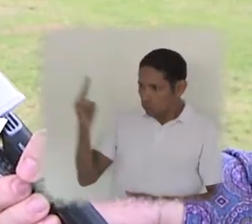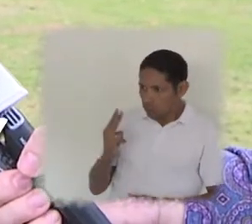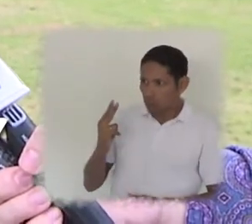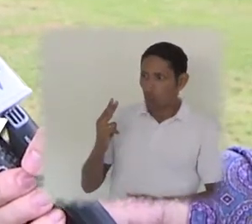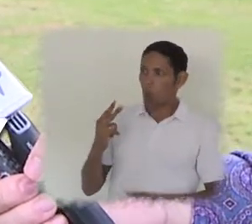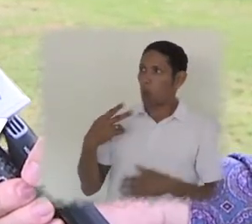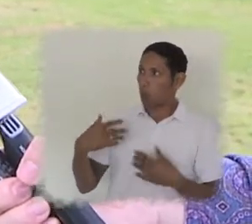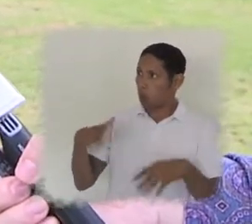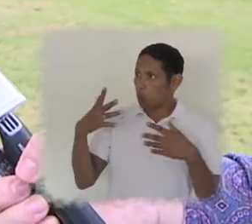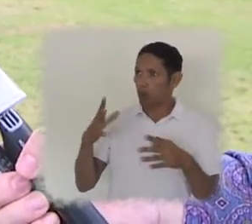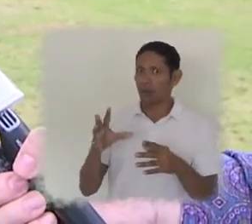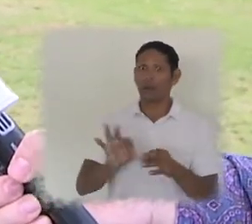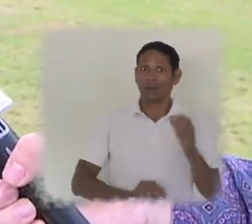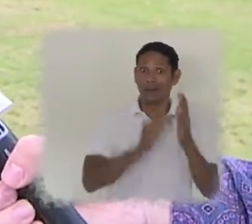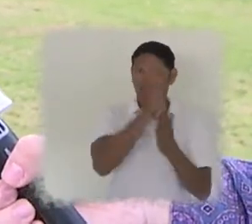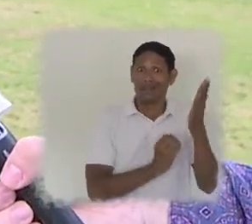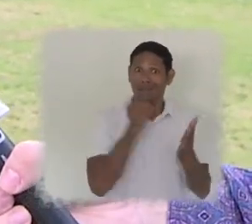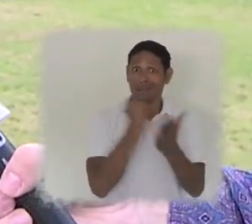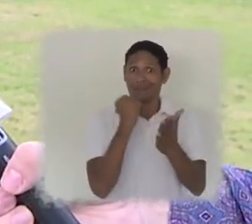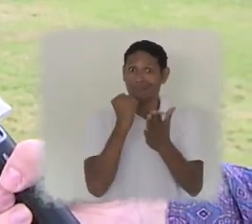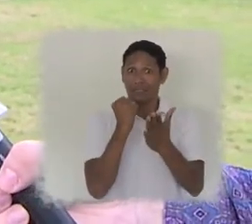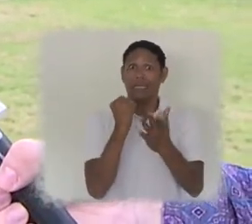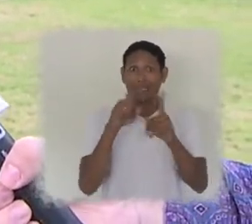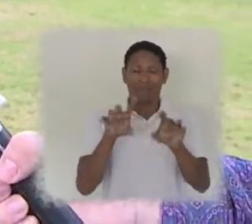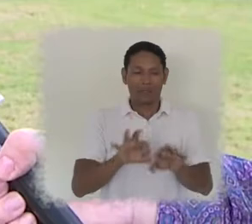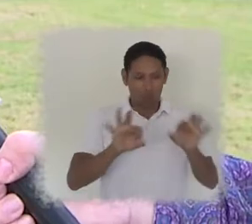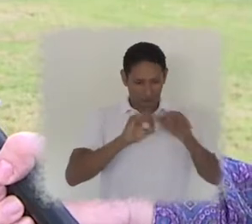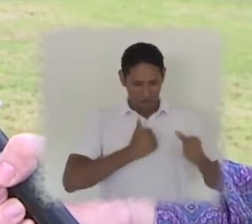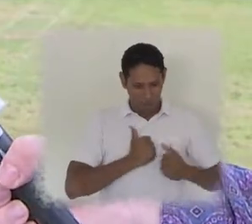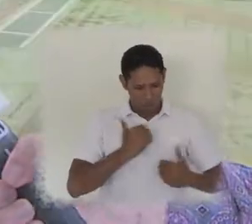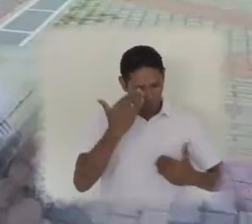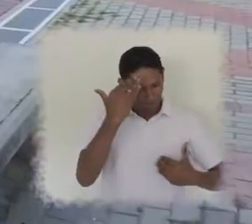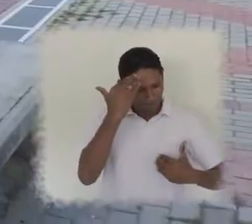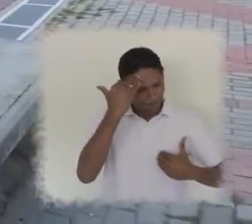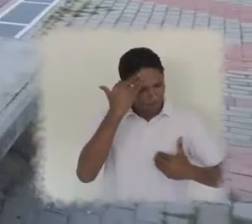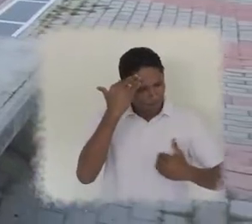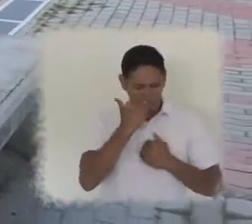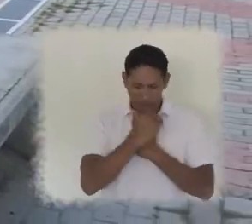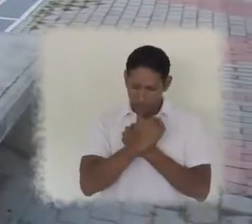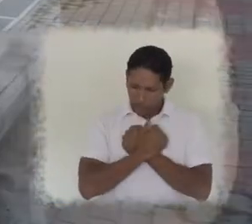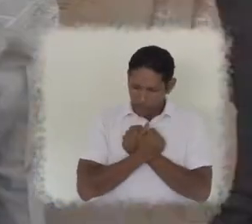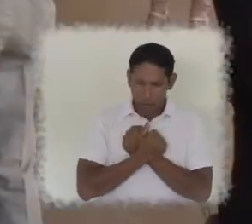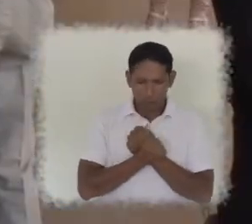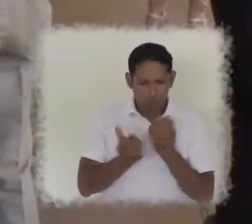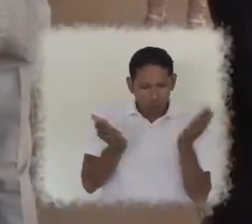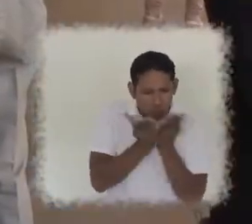eso, independientemente de que tengas la acreditación de alta calidad o no, sabes que lo que produce lo estás produciendo